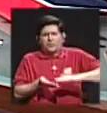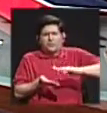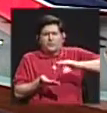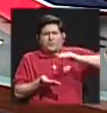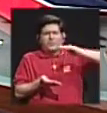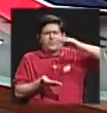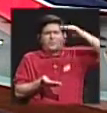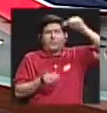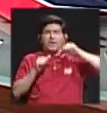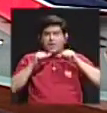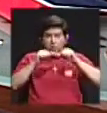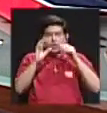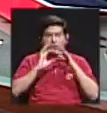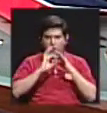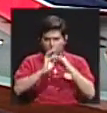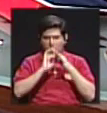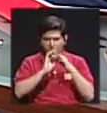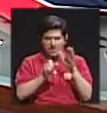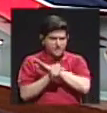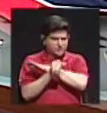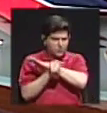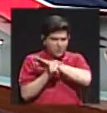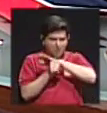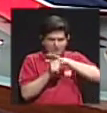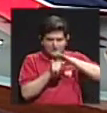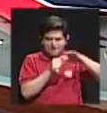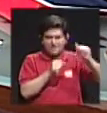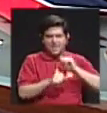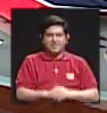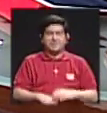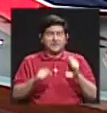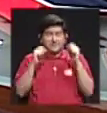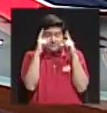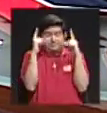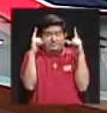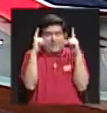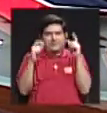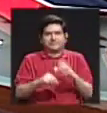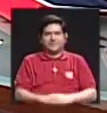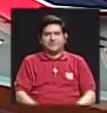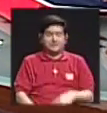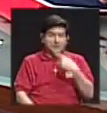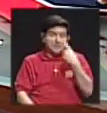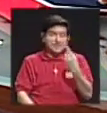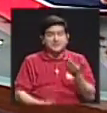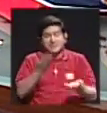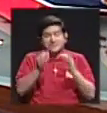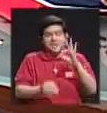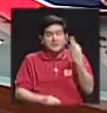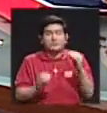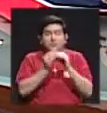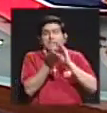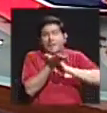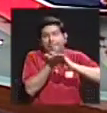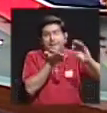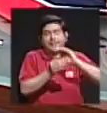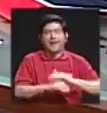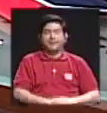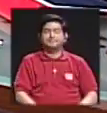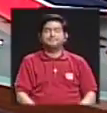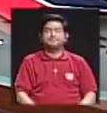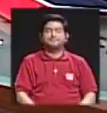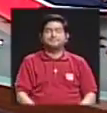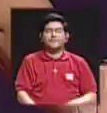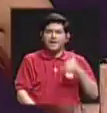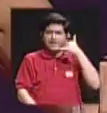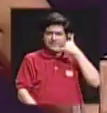sigue en una relación totalmente increíble, para calificarla de un modo más decente, ¿verdad? Con la Iglesia.